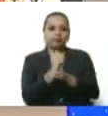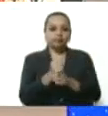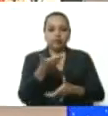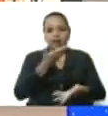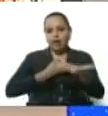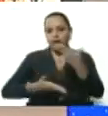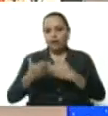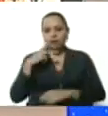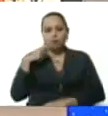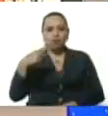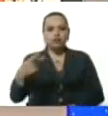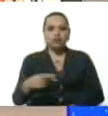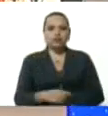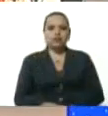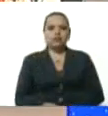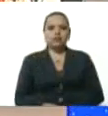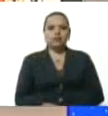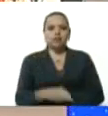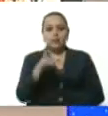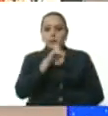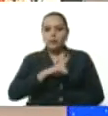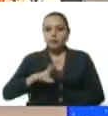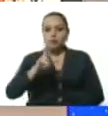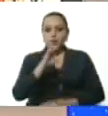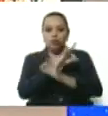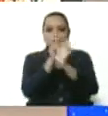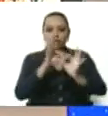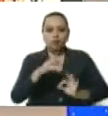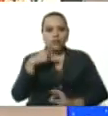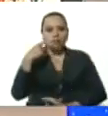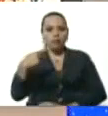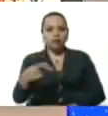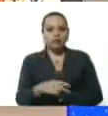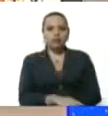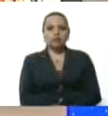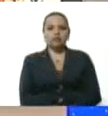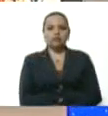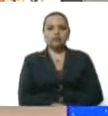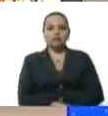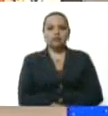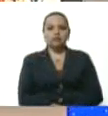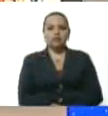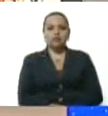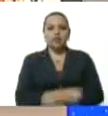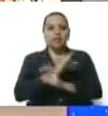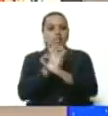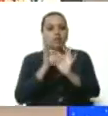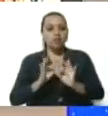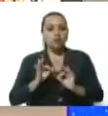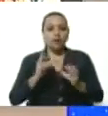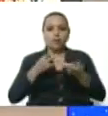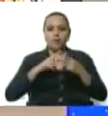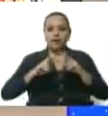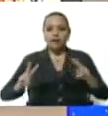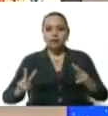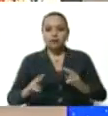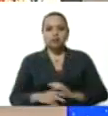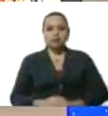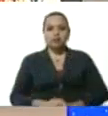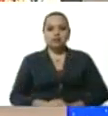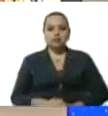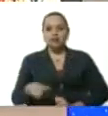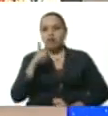negociación política a través de mecanismos políticos, a través de mecanismos pacíficos, justamente para evitar que